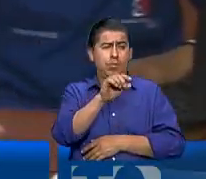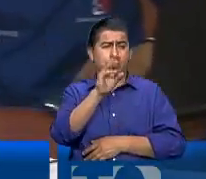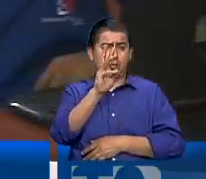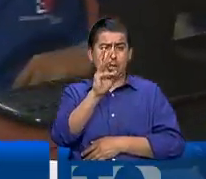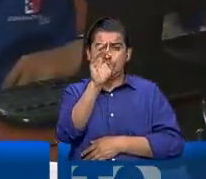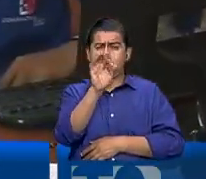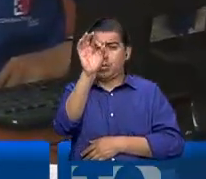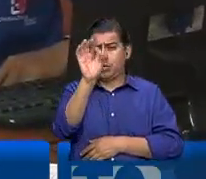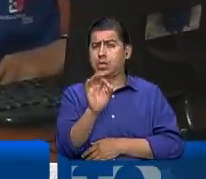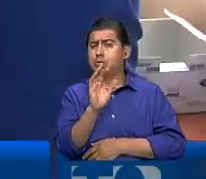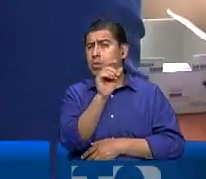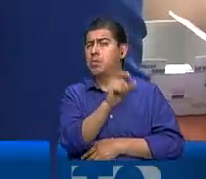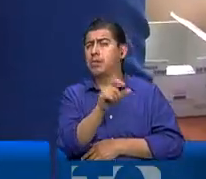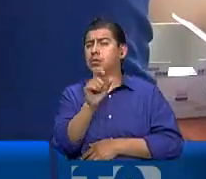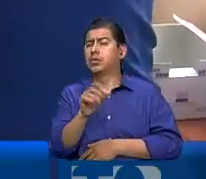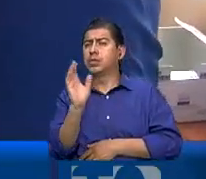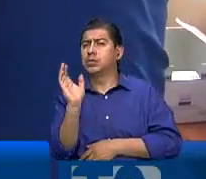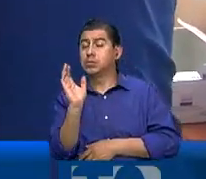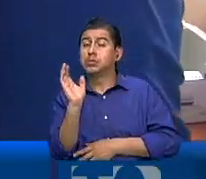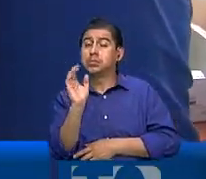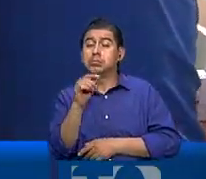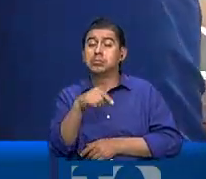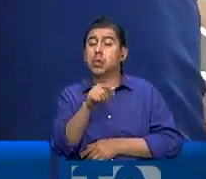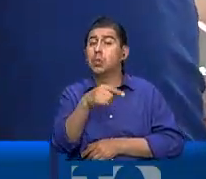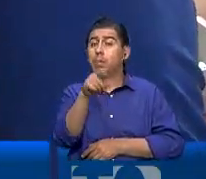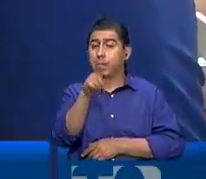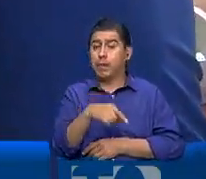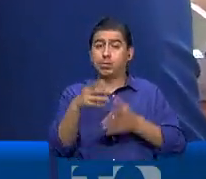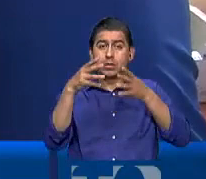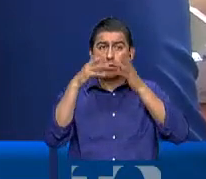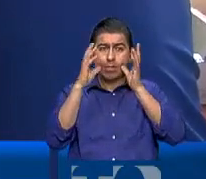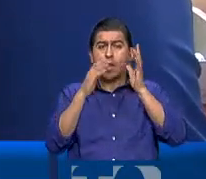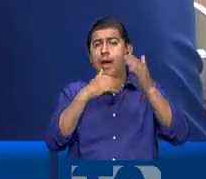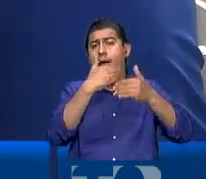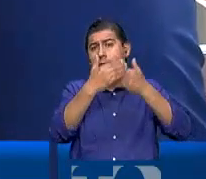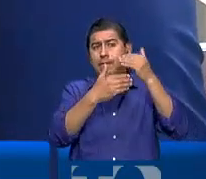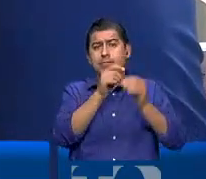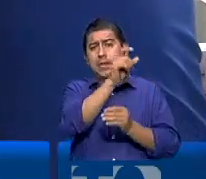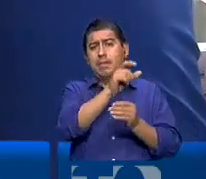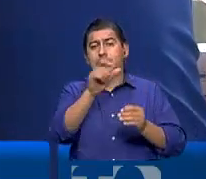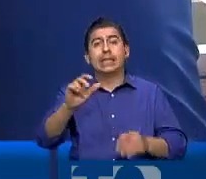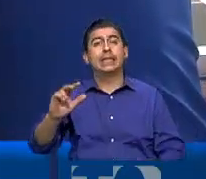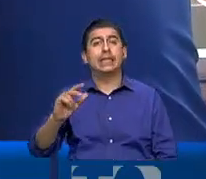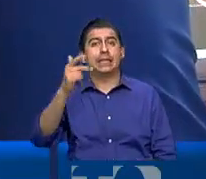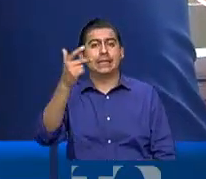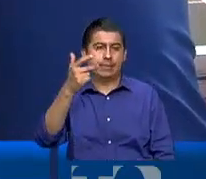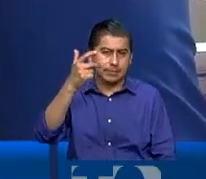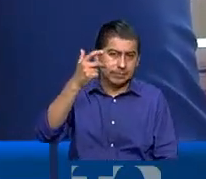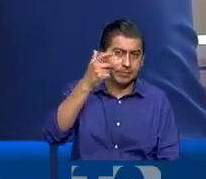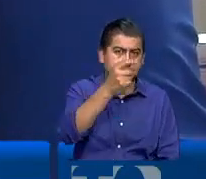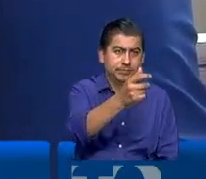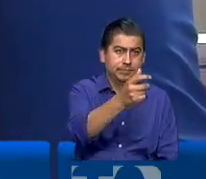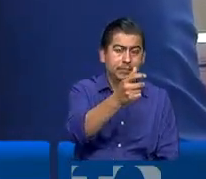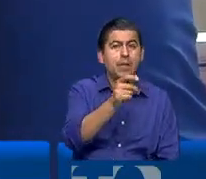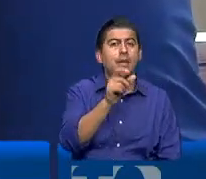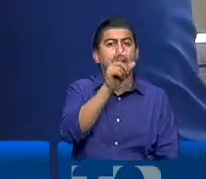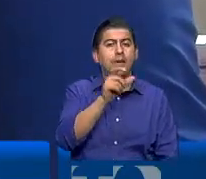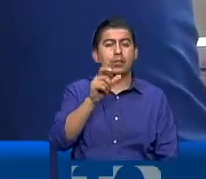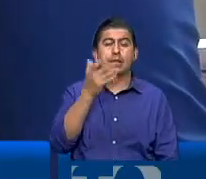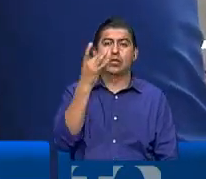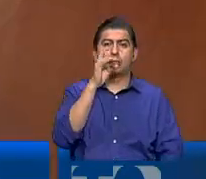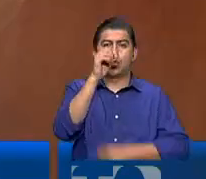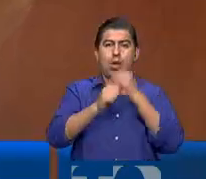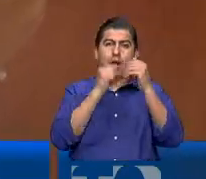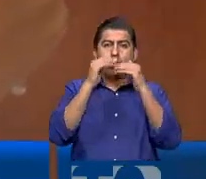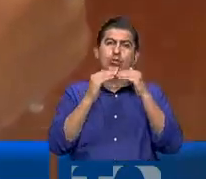70,6% de la población objetivo y que desde este 1 de diciembre avanza con la aplicación de la tercera dosis o dosis de refuerzo para los ciudadanos mayores de